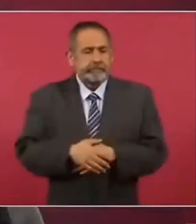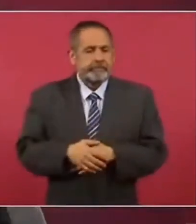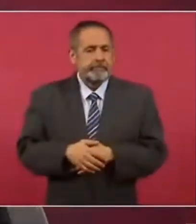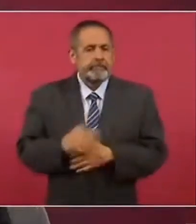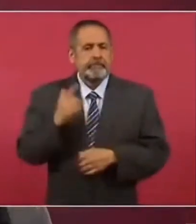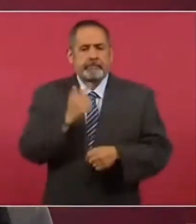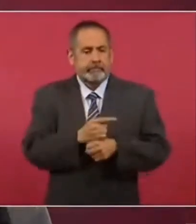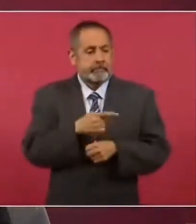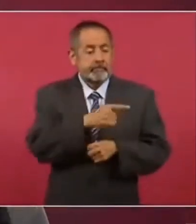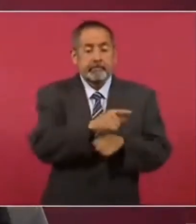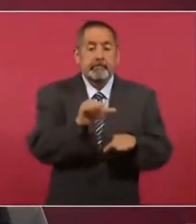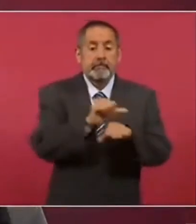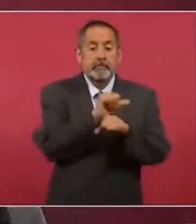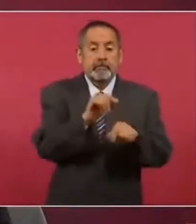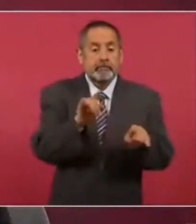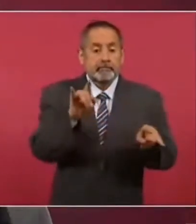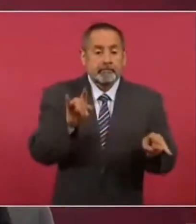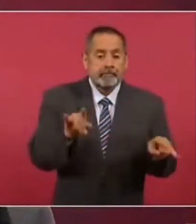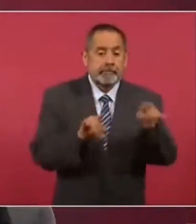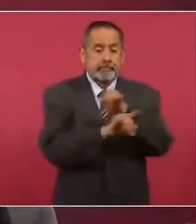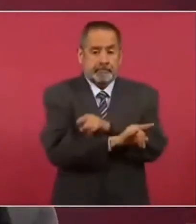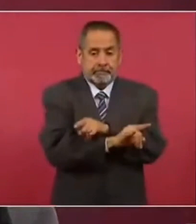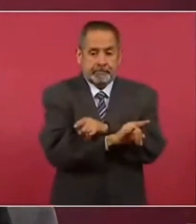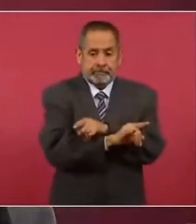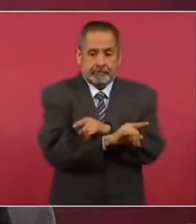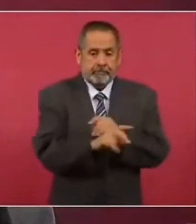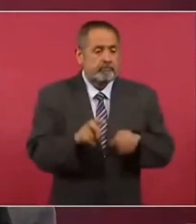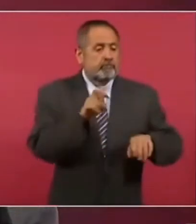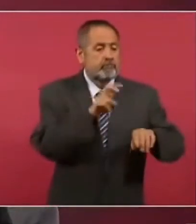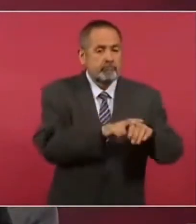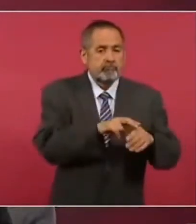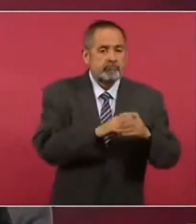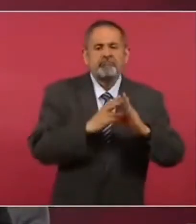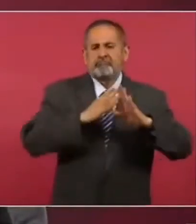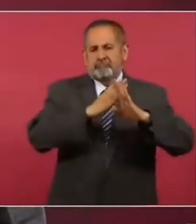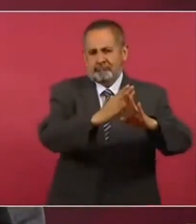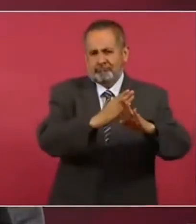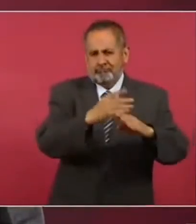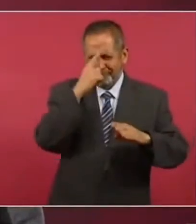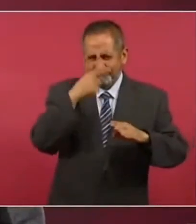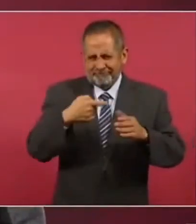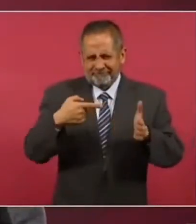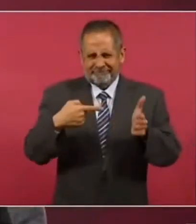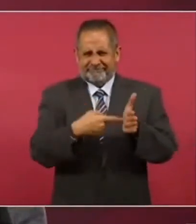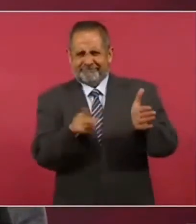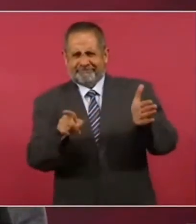y cambió de carro y usó una camioneta blindada